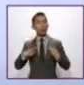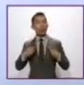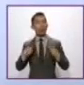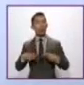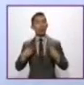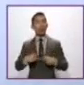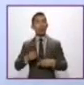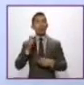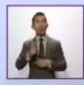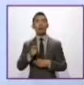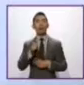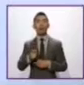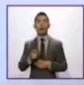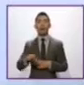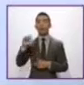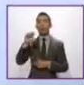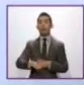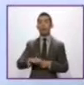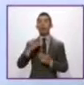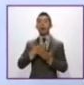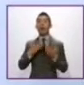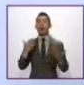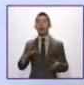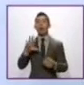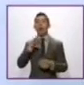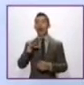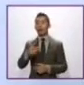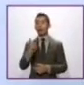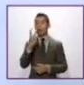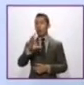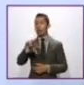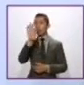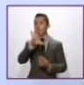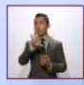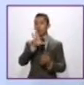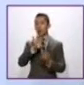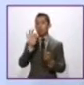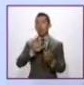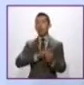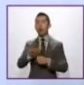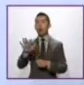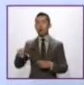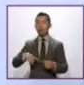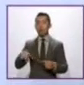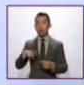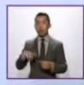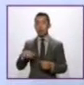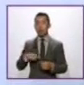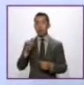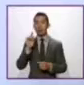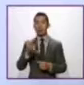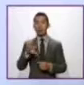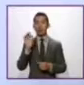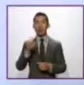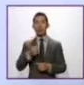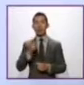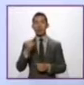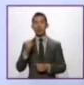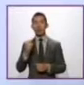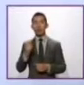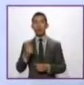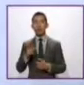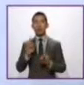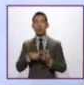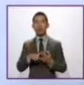que hoy solo tienes dos opciones reales de gobierno por las cuales vas a elegir este 6 de junio. La